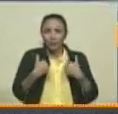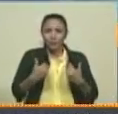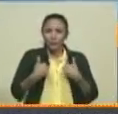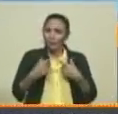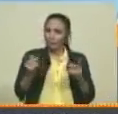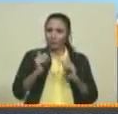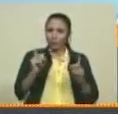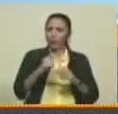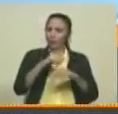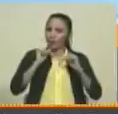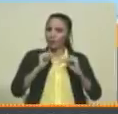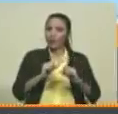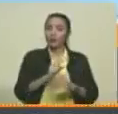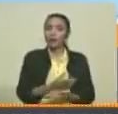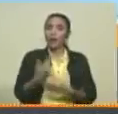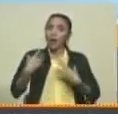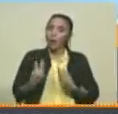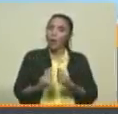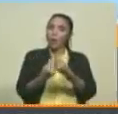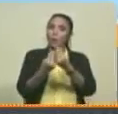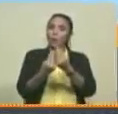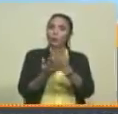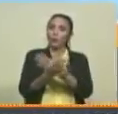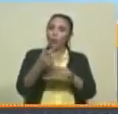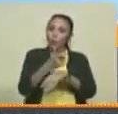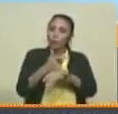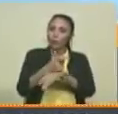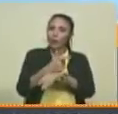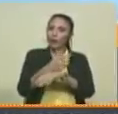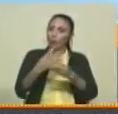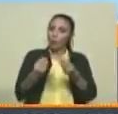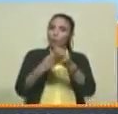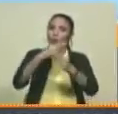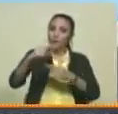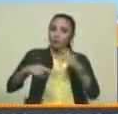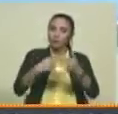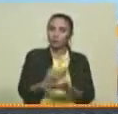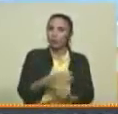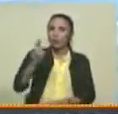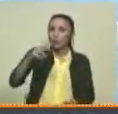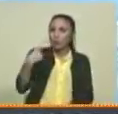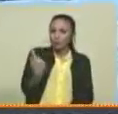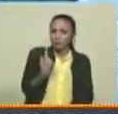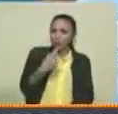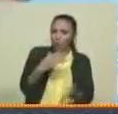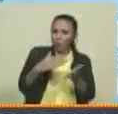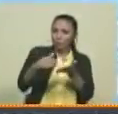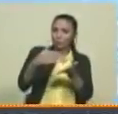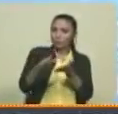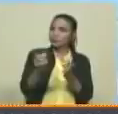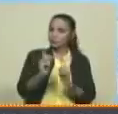protectora de su gobierno revolucionario, que nunca lo deja solo.